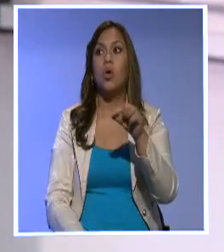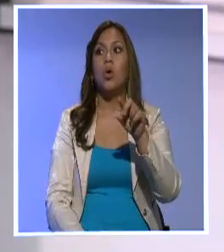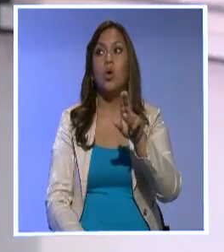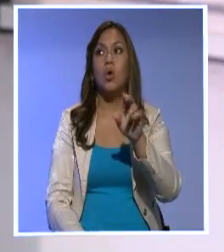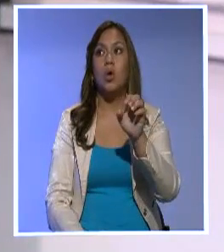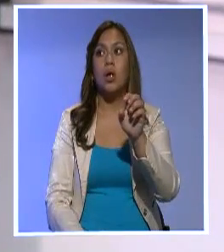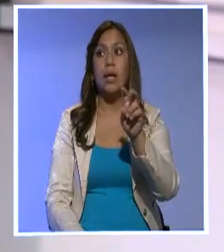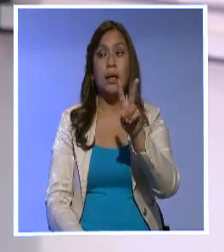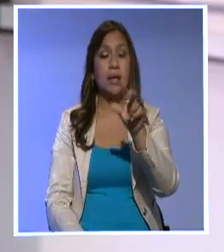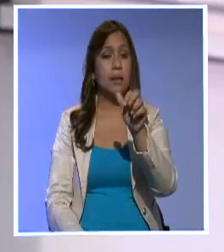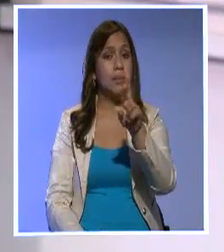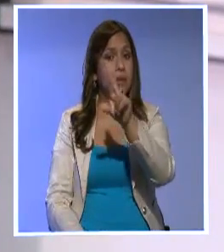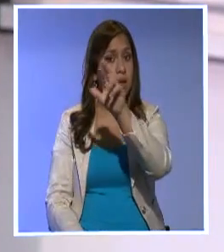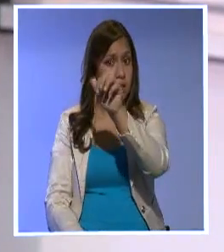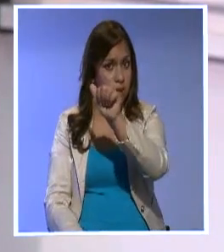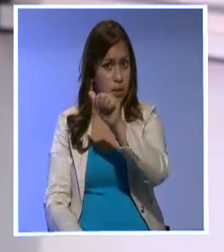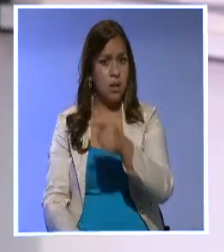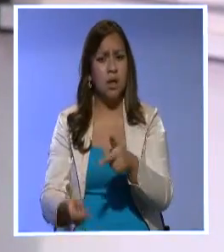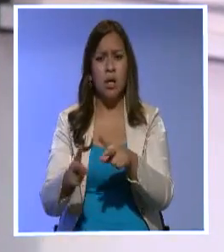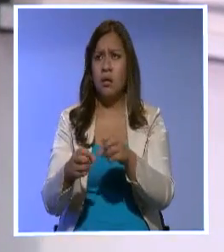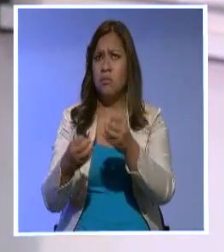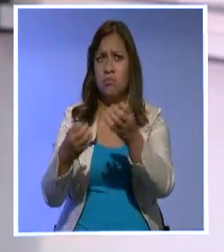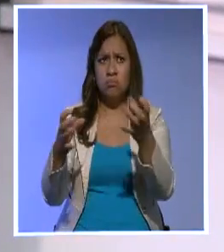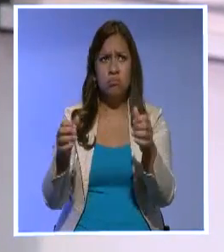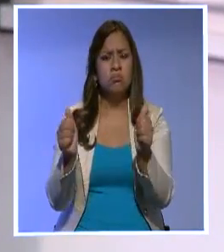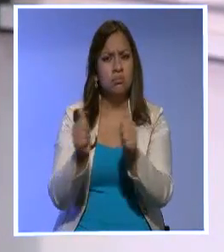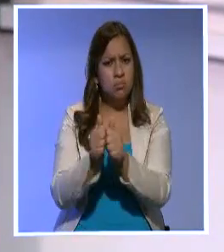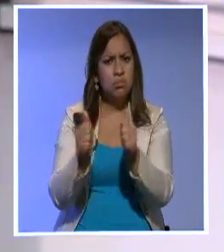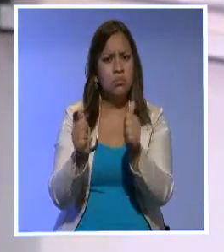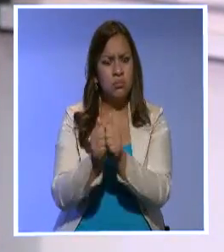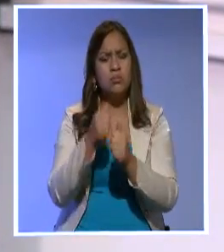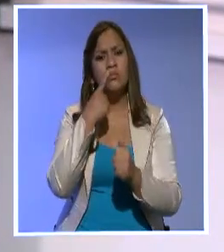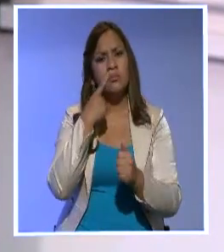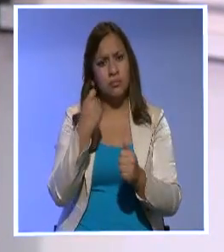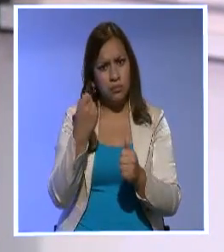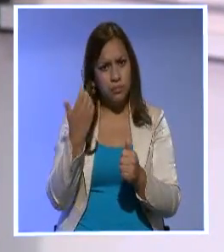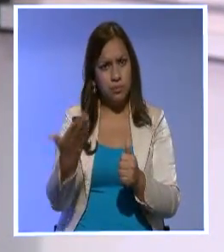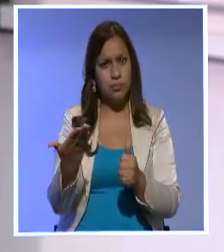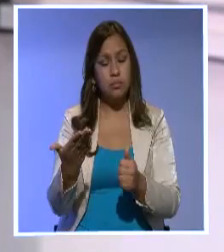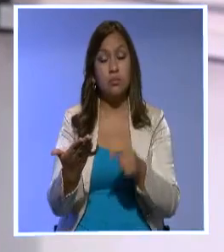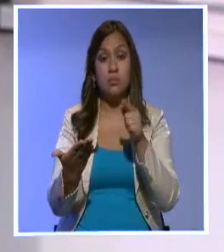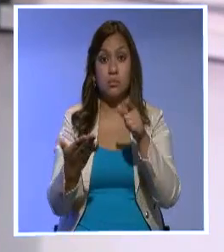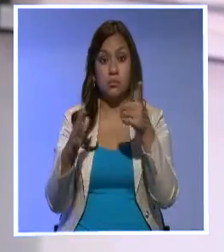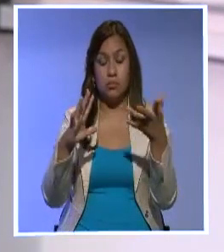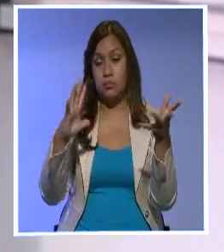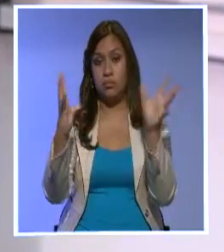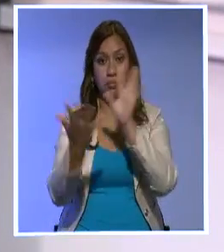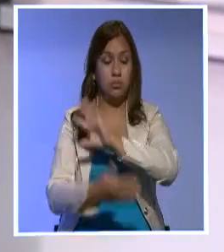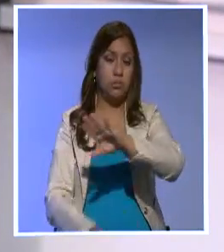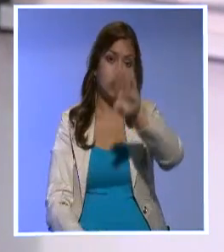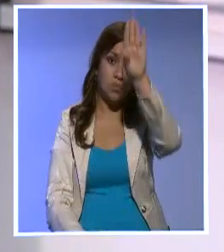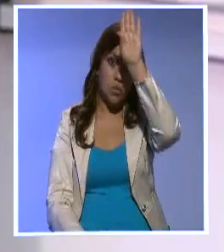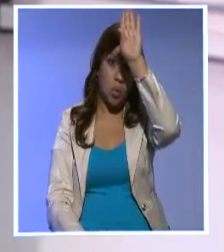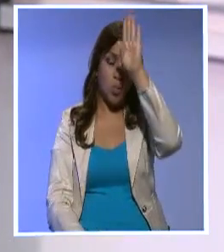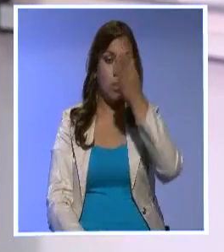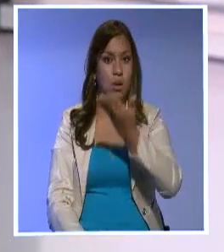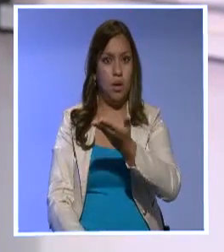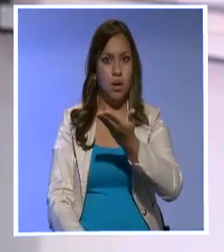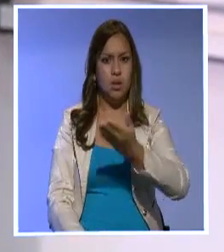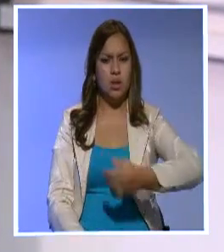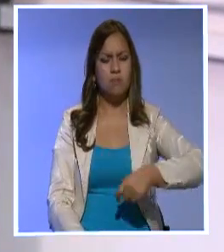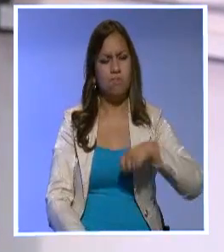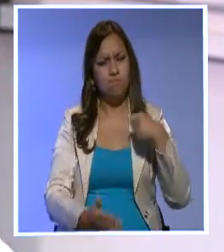cienfuegos y tantos otros hombres y mujeres cuando confiaron que la revolución cubana era no solamente la